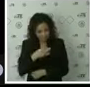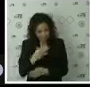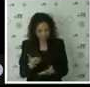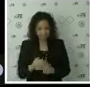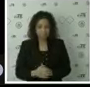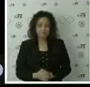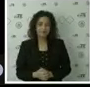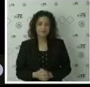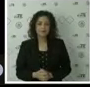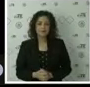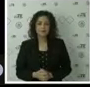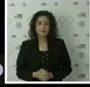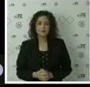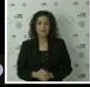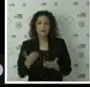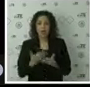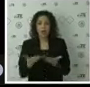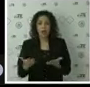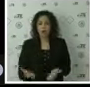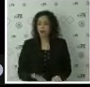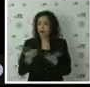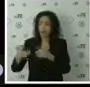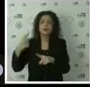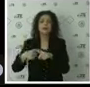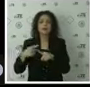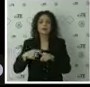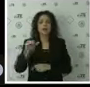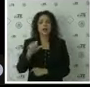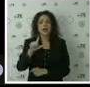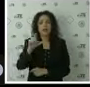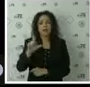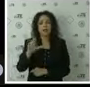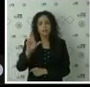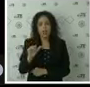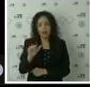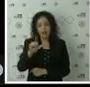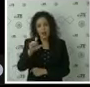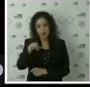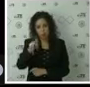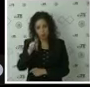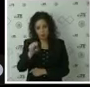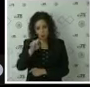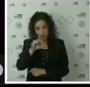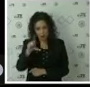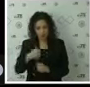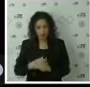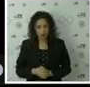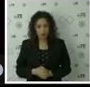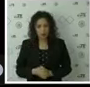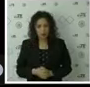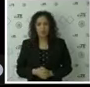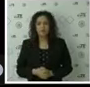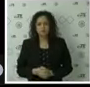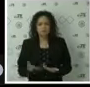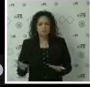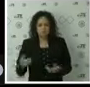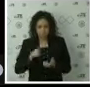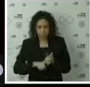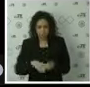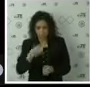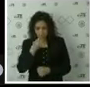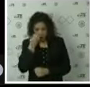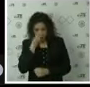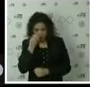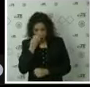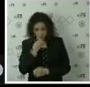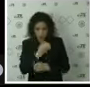Y bueno, daríamos el uso de la voz a Alexa Lemustello. ¿Es posible, mi querida Alexa, extender la escuela y la